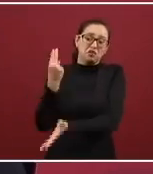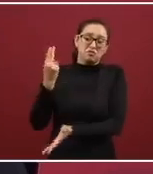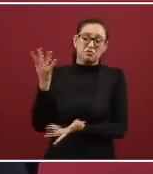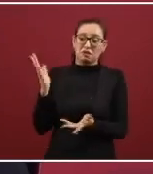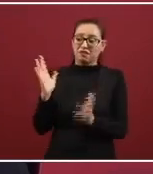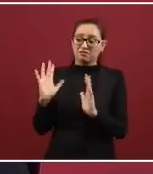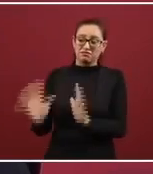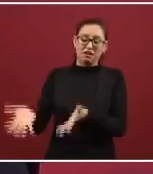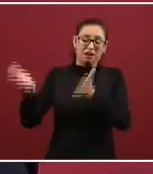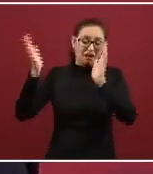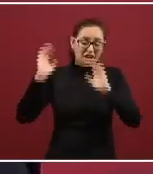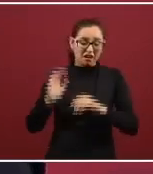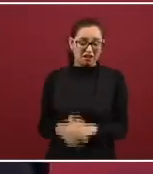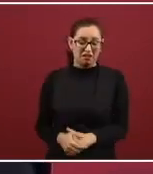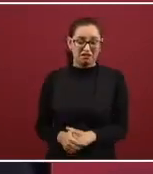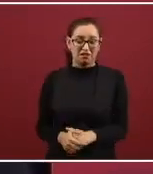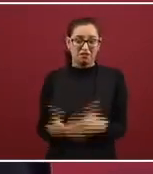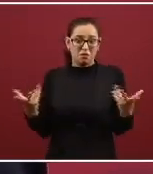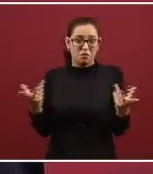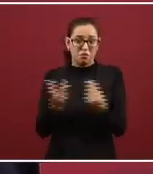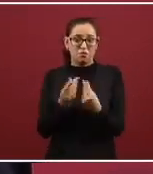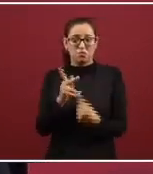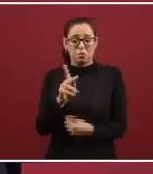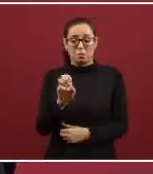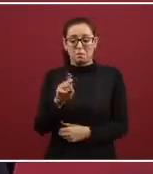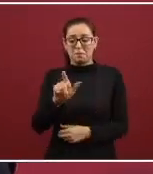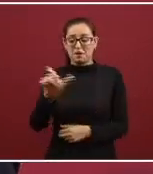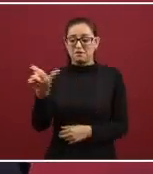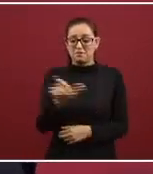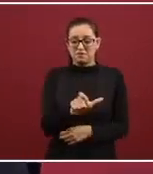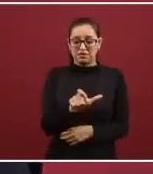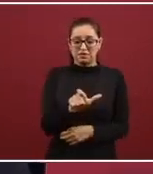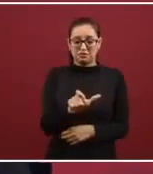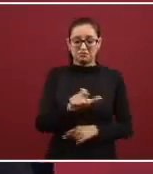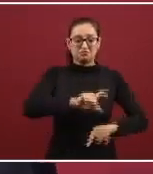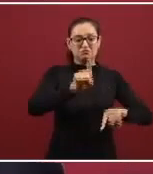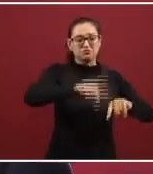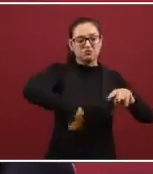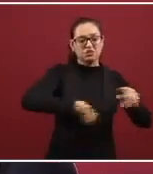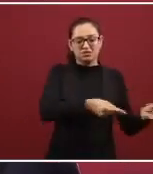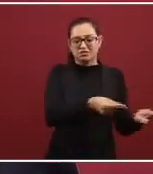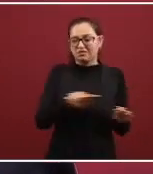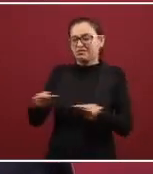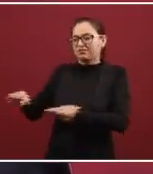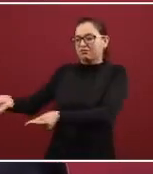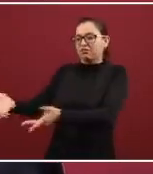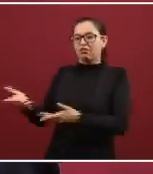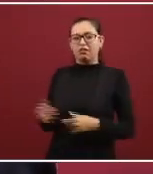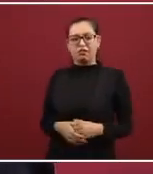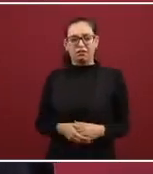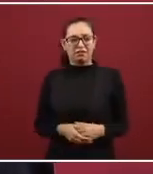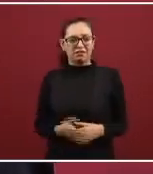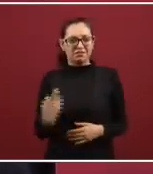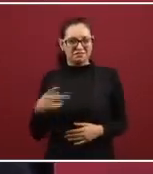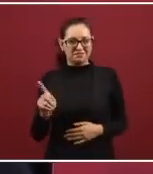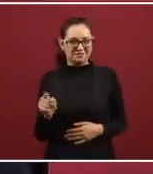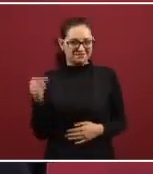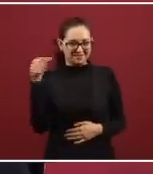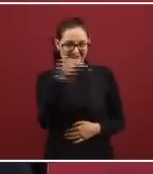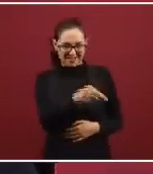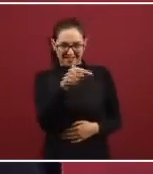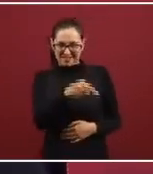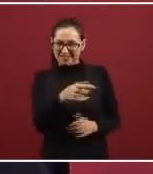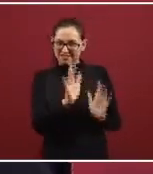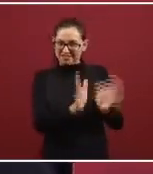producción. Con Pemex se entregan, pero ya estaban produciendo. No se trata de producción